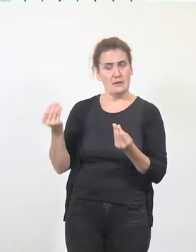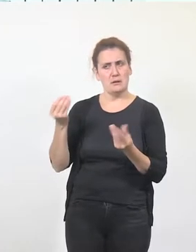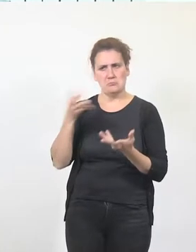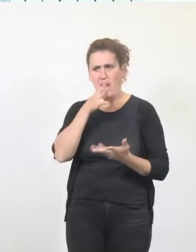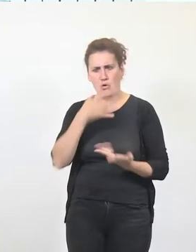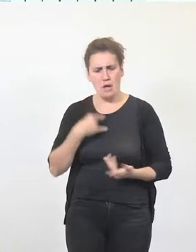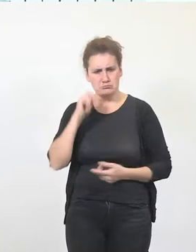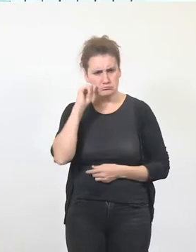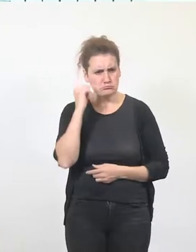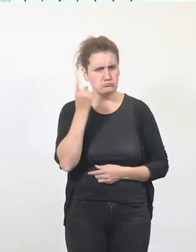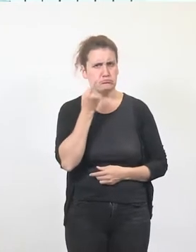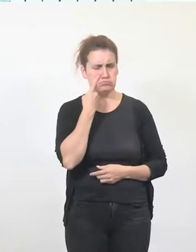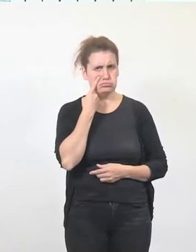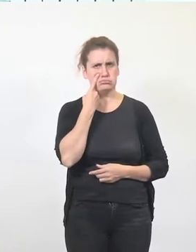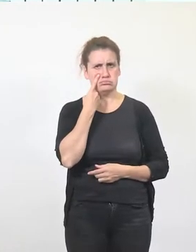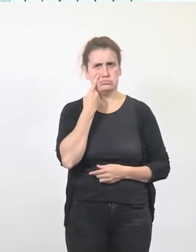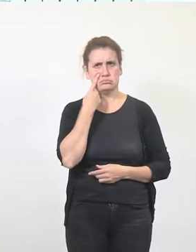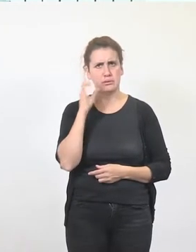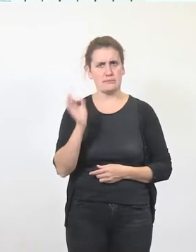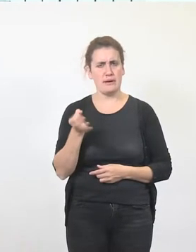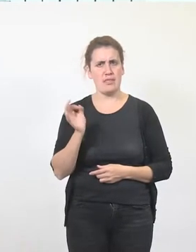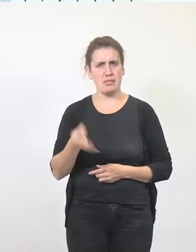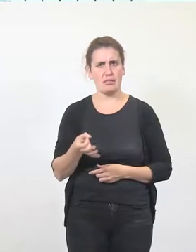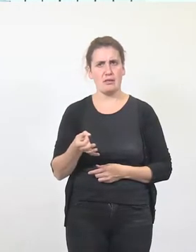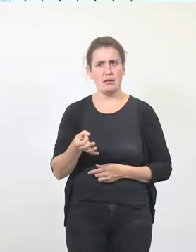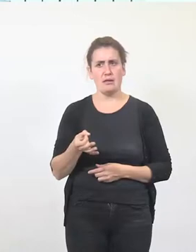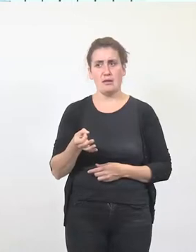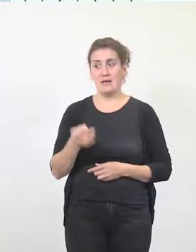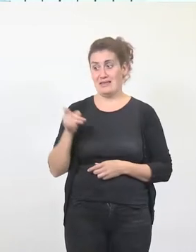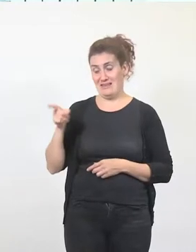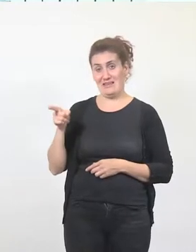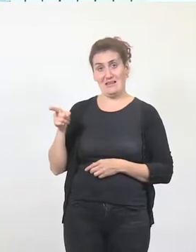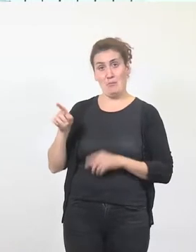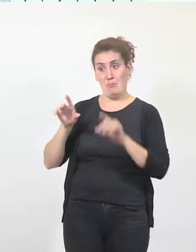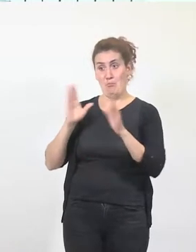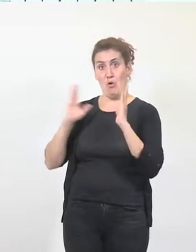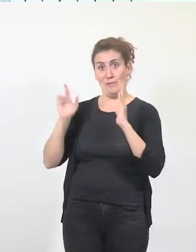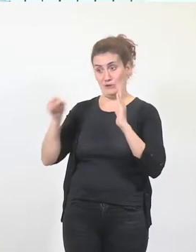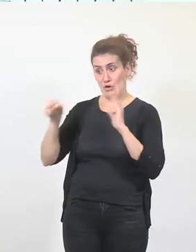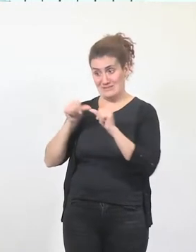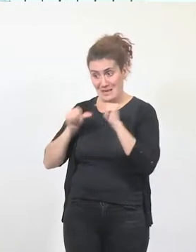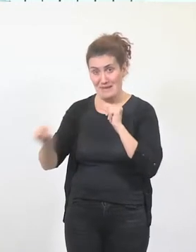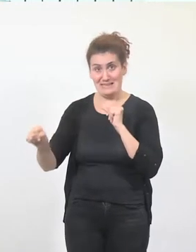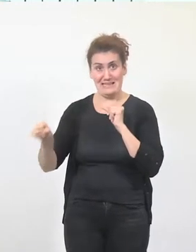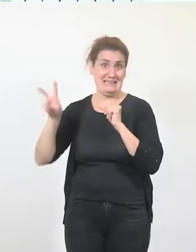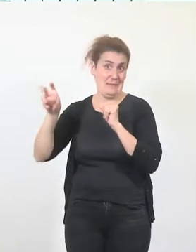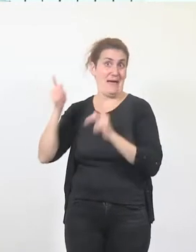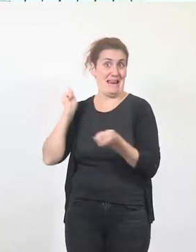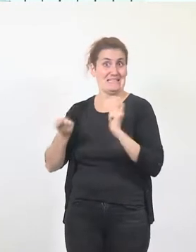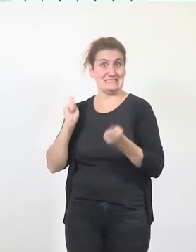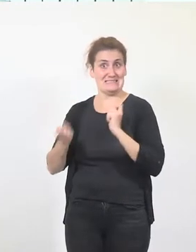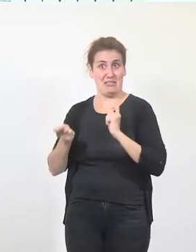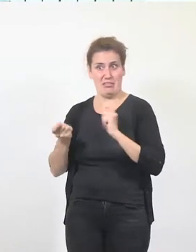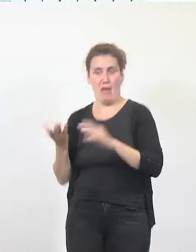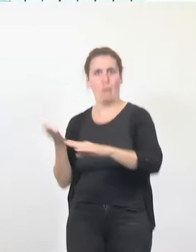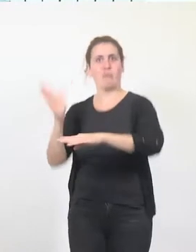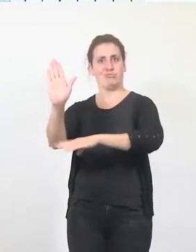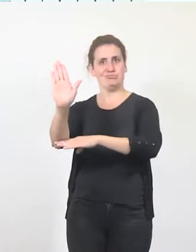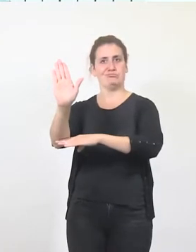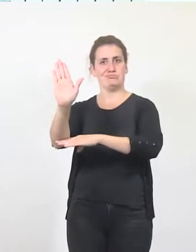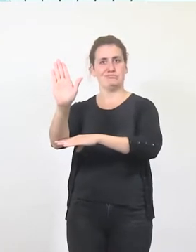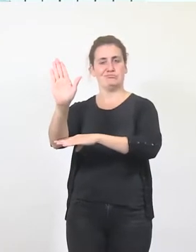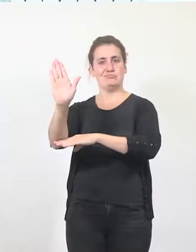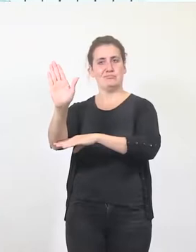se han dado cuenta y a partir de ese momento en que salió la